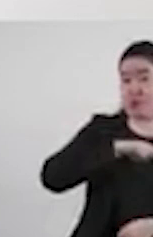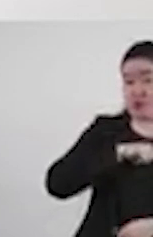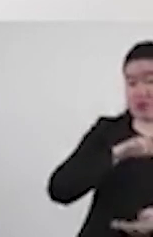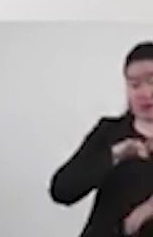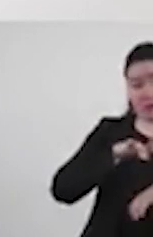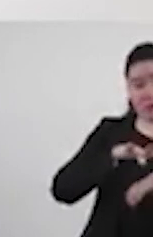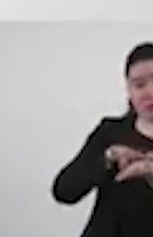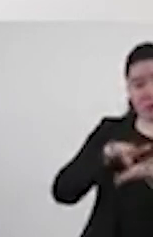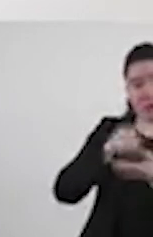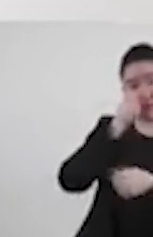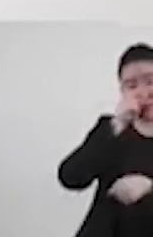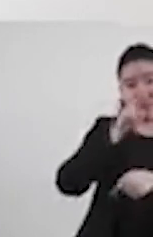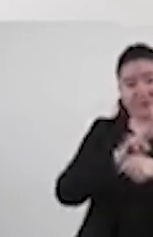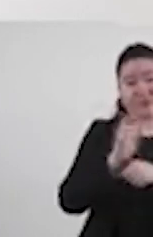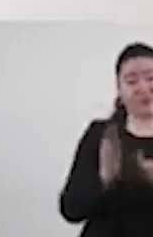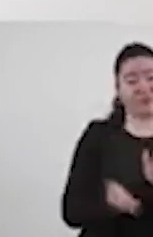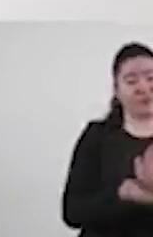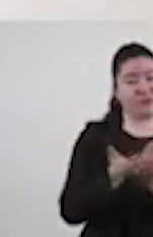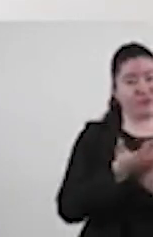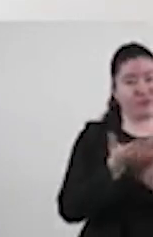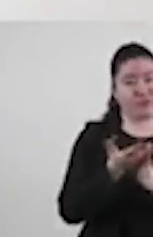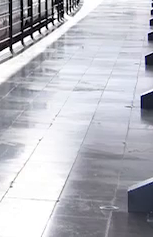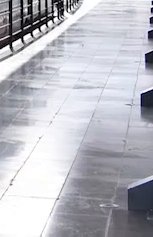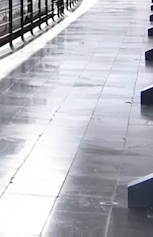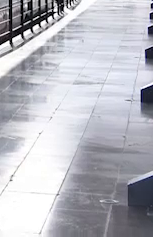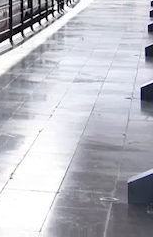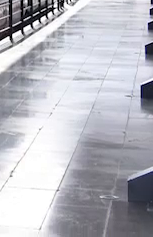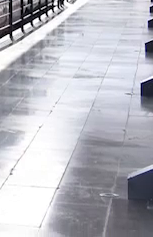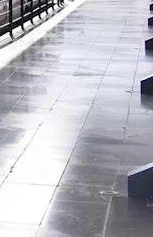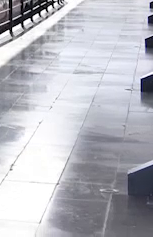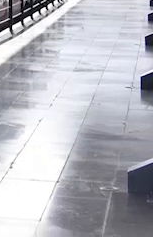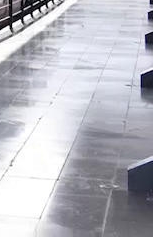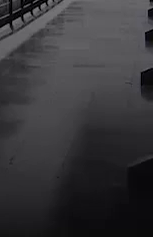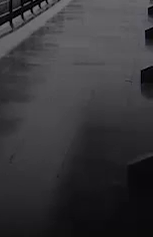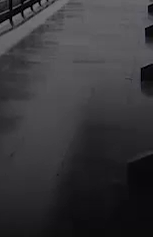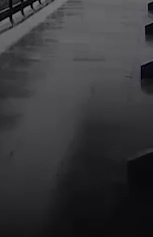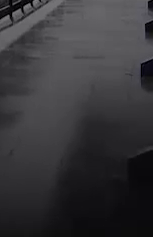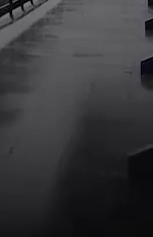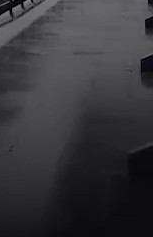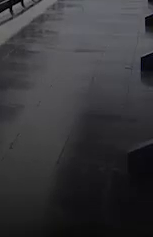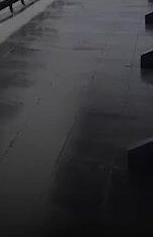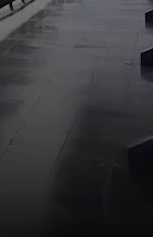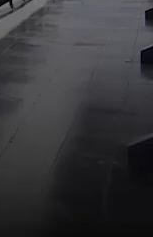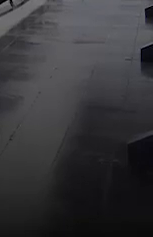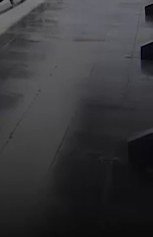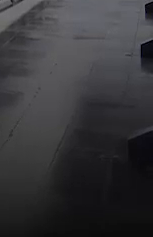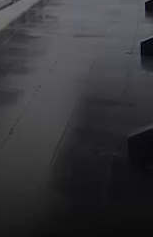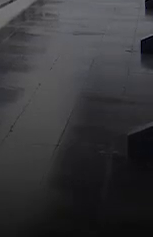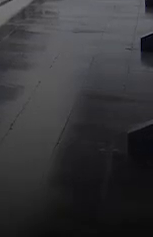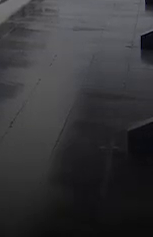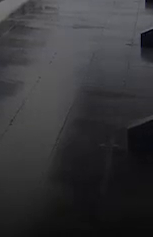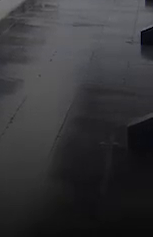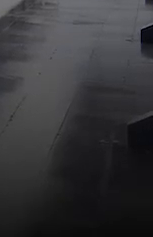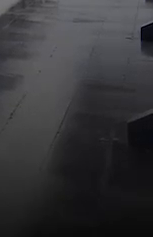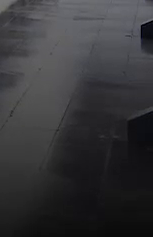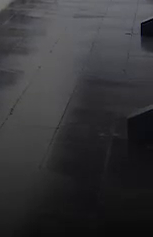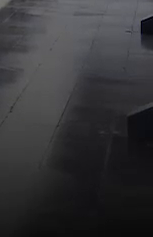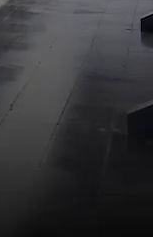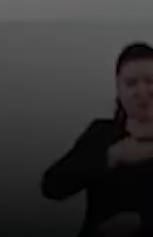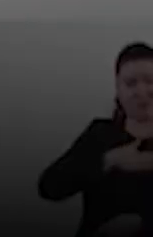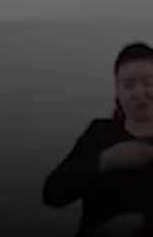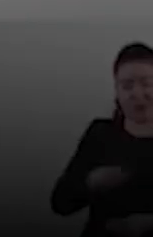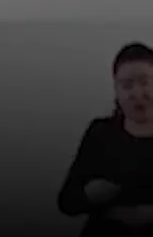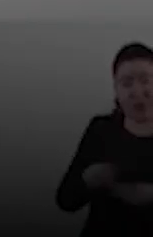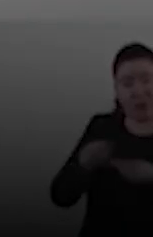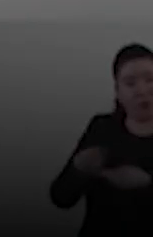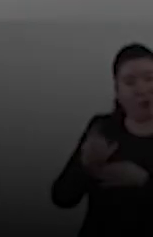ferrocarriles Mercurio, SADCB. Esta operadora fue conformada por las empresas Urban Travel Logistics SADCB, cuya dueña fundadora